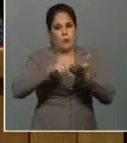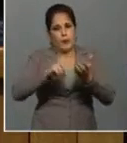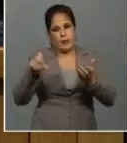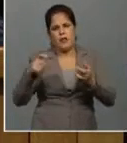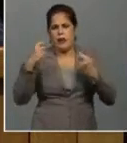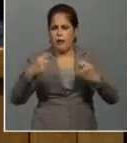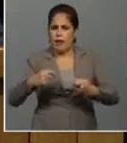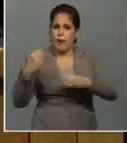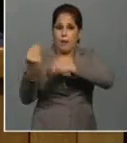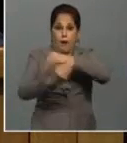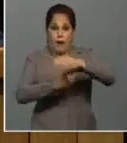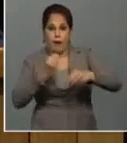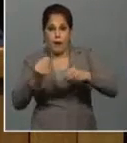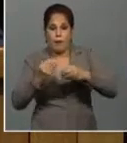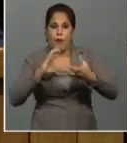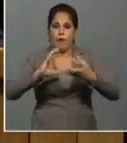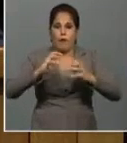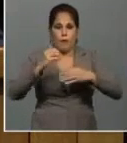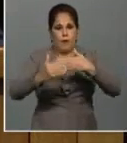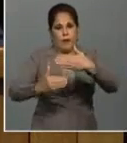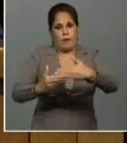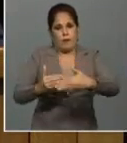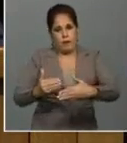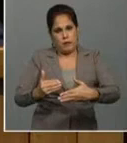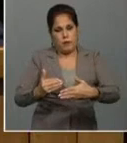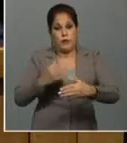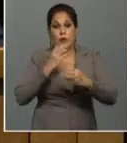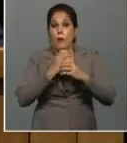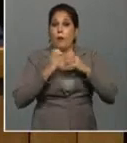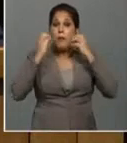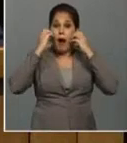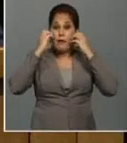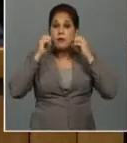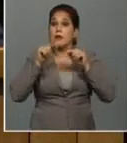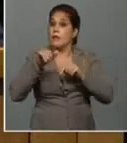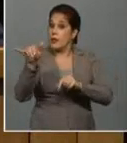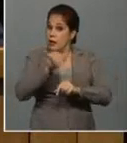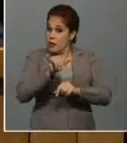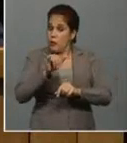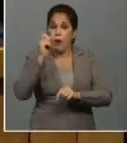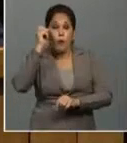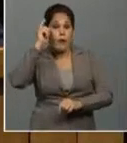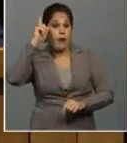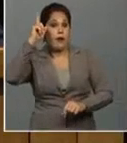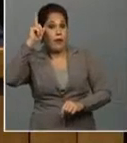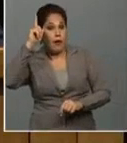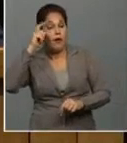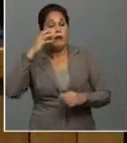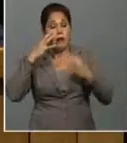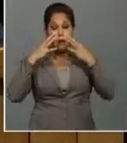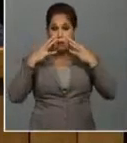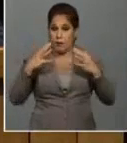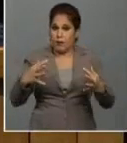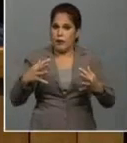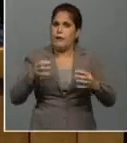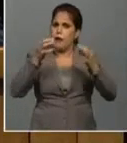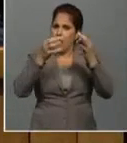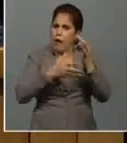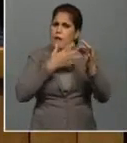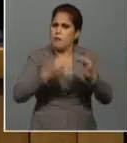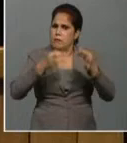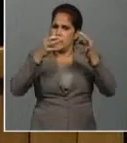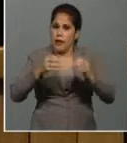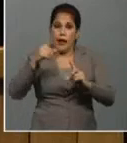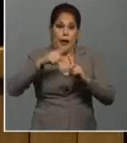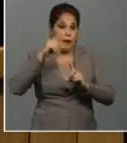ser partes de este proceso el marxismo nos ha dejado un legado inestimable la certeza de que la